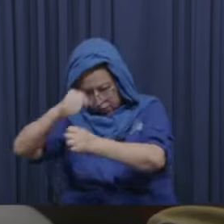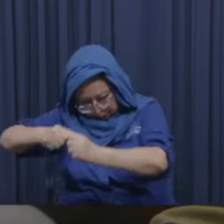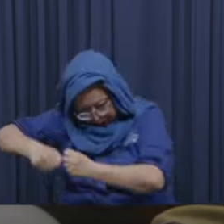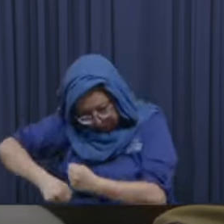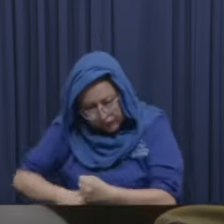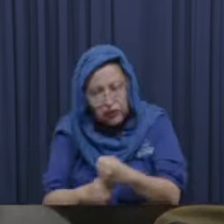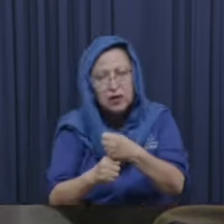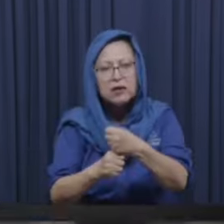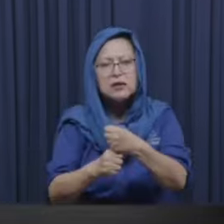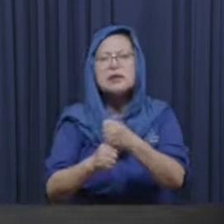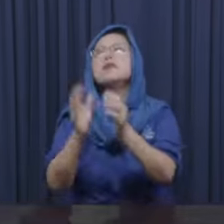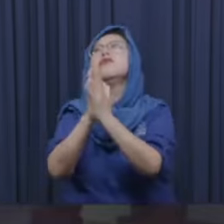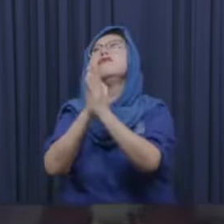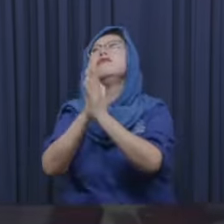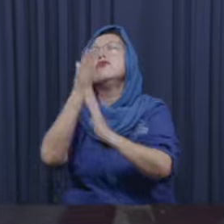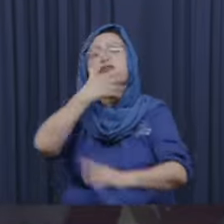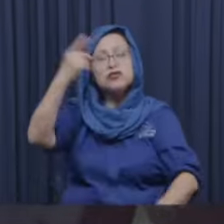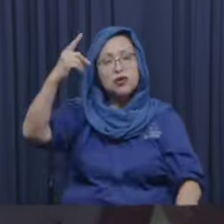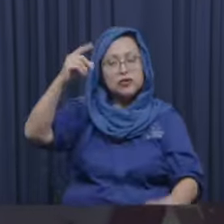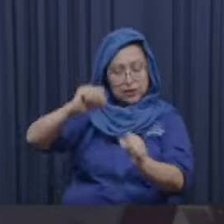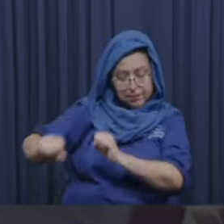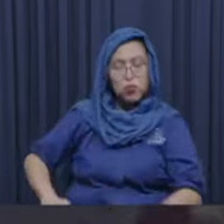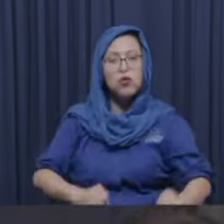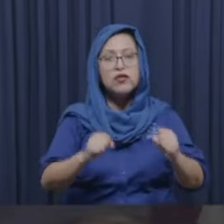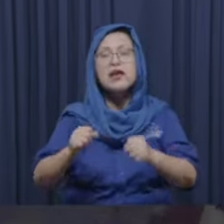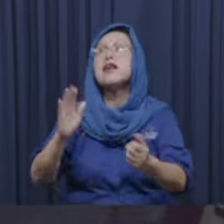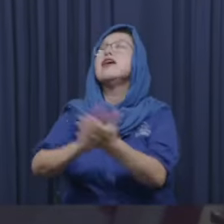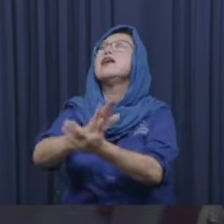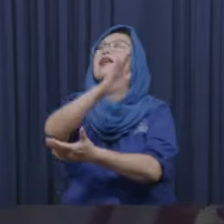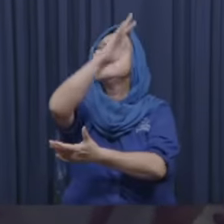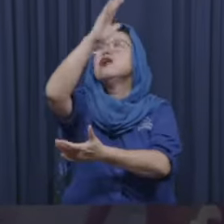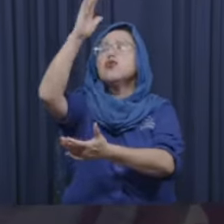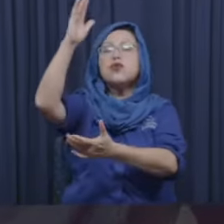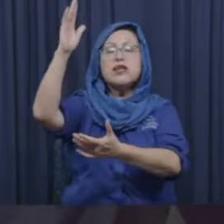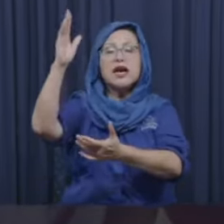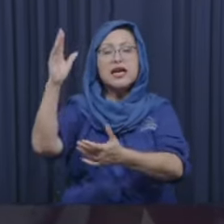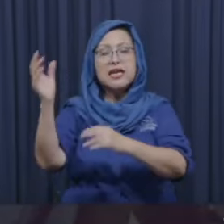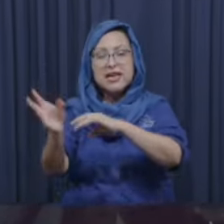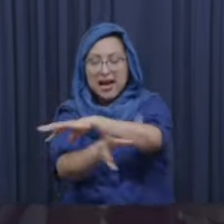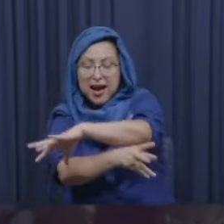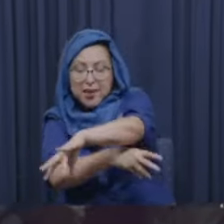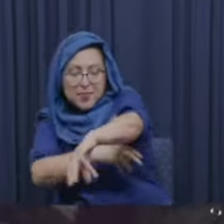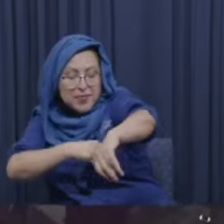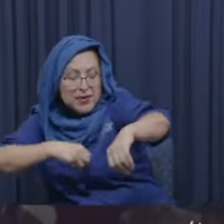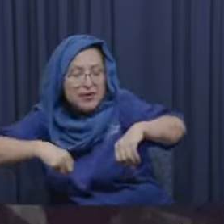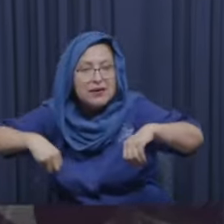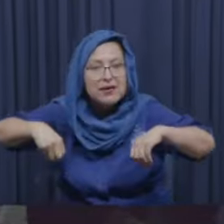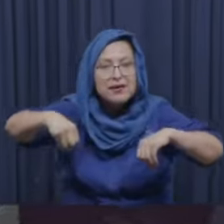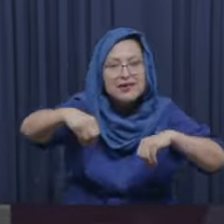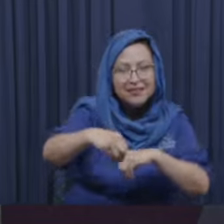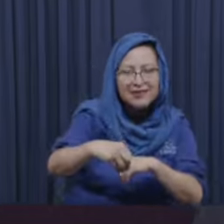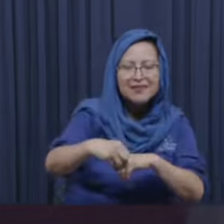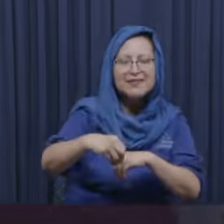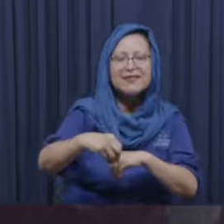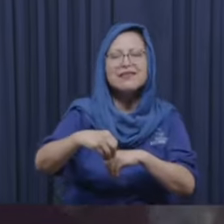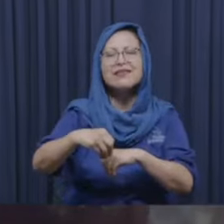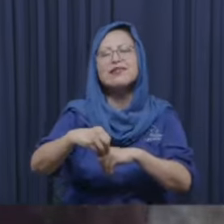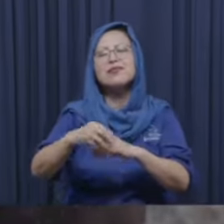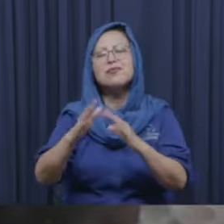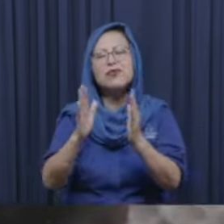Jesús tú tienes todo el poder señor para transformar las cosas en un